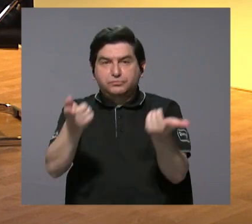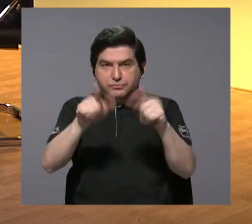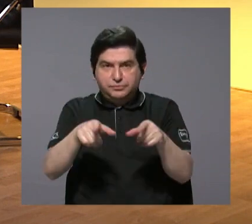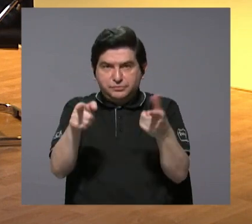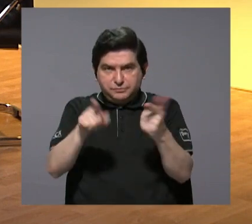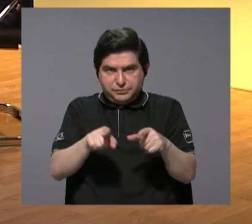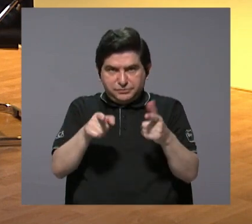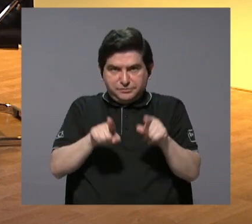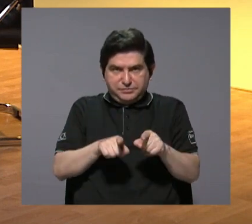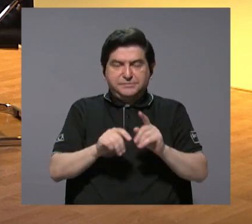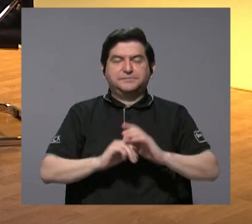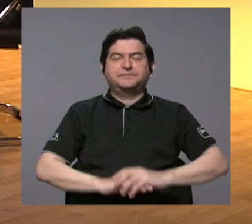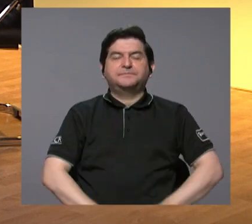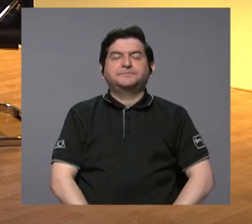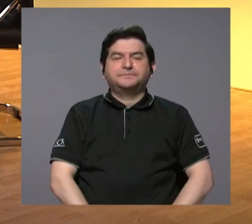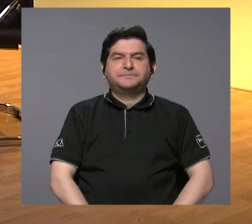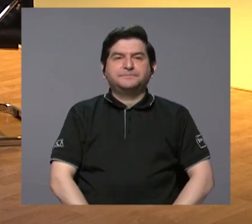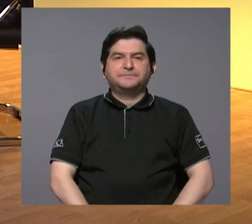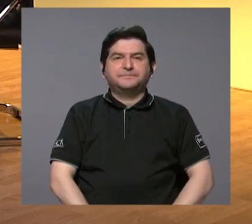ocurriendo.